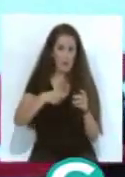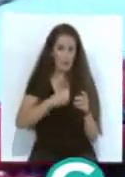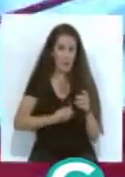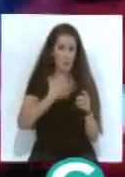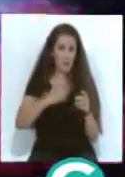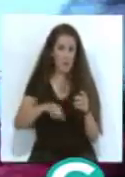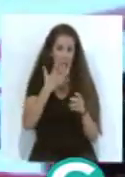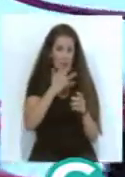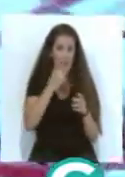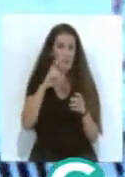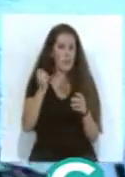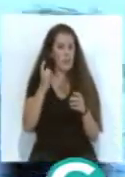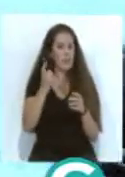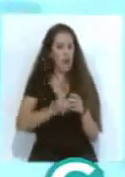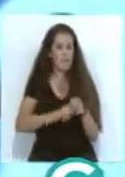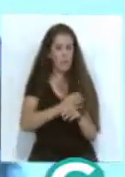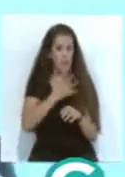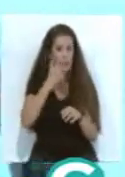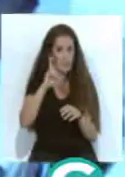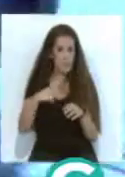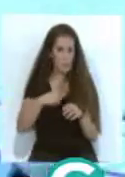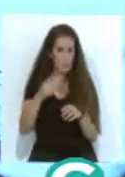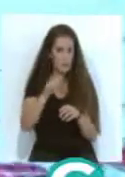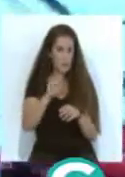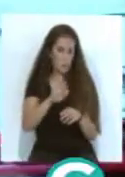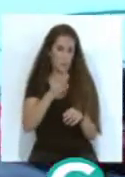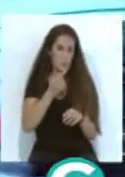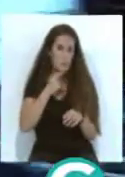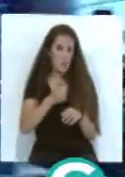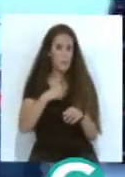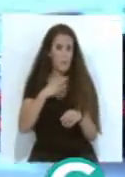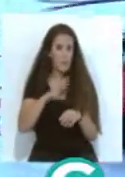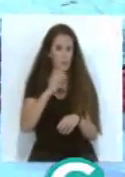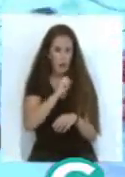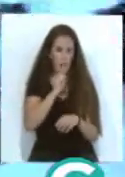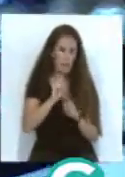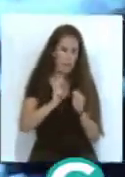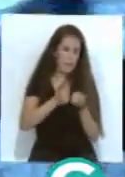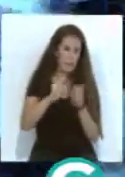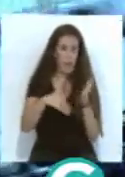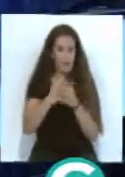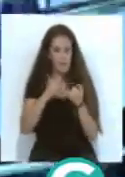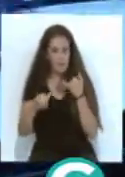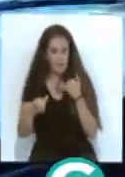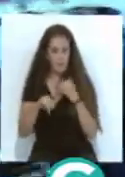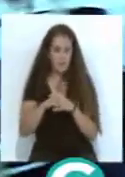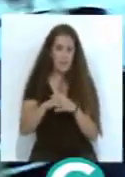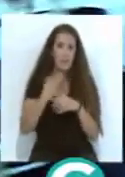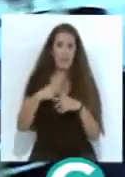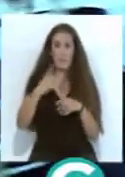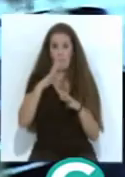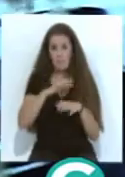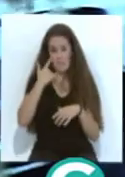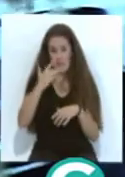carnaval, aficionados también a su chirigota, podríamos cantar de principio a fin. ¿Qué os parece si